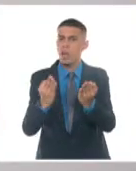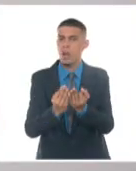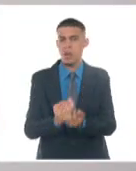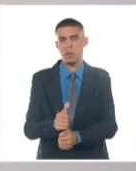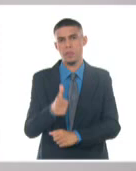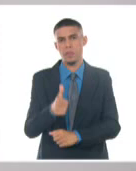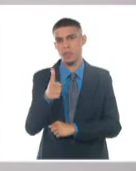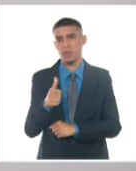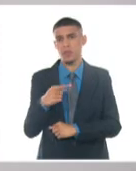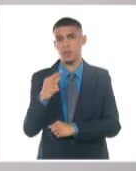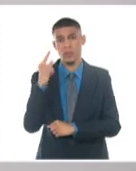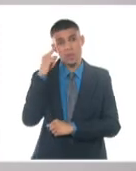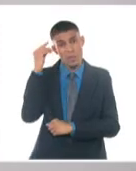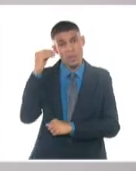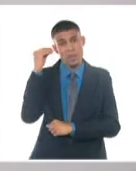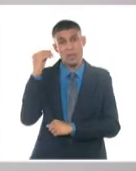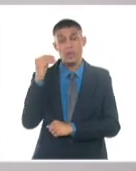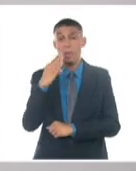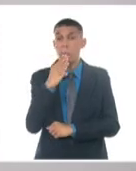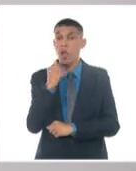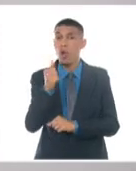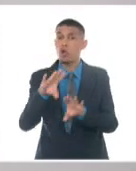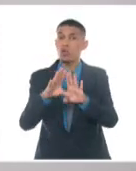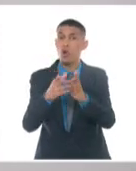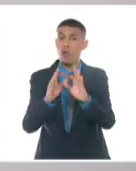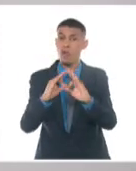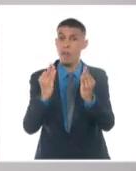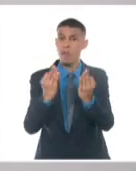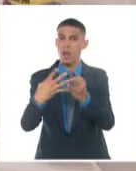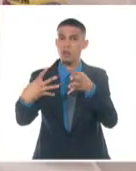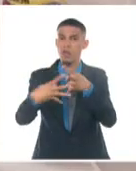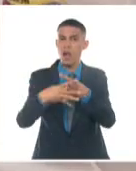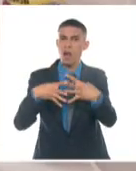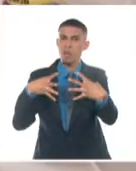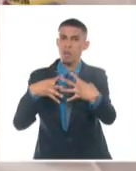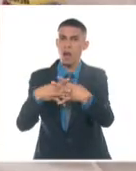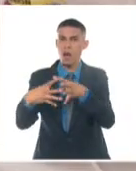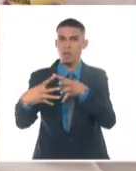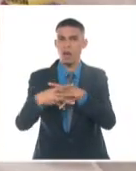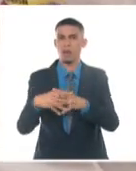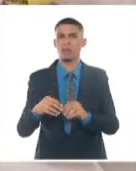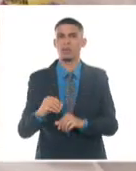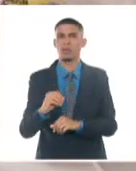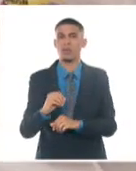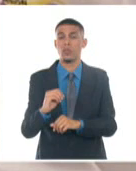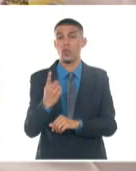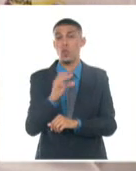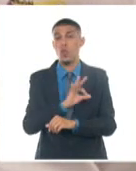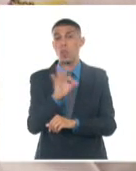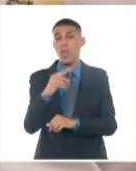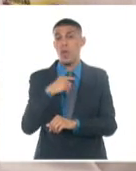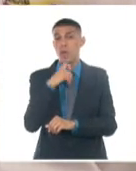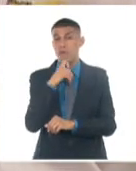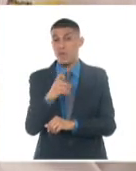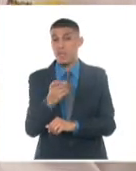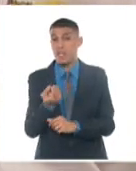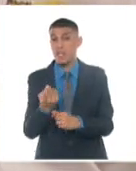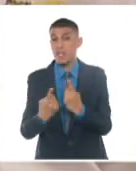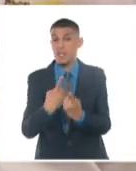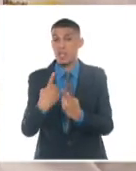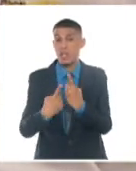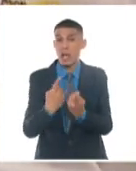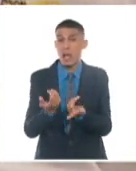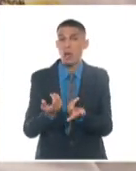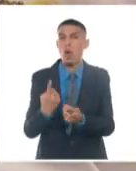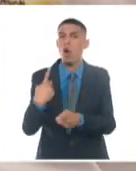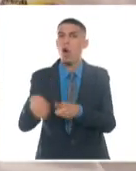pienso que la mejor parte es que nos entendemos. Al ser los 3 médicos, un día hoy estoy complicado, digo, mañana puede estar complicado ahí, pasado puede estar complicado.